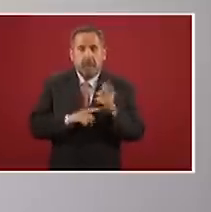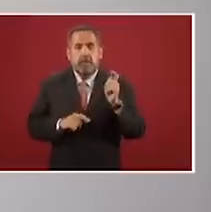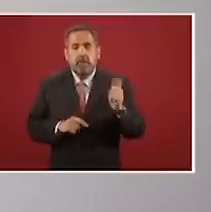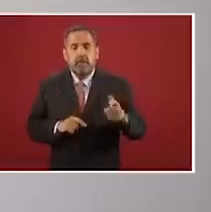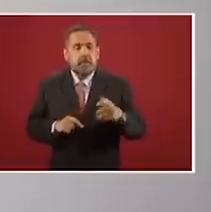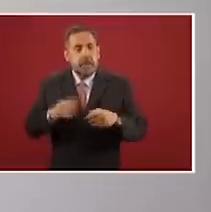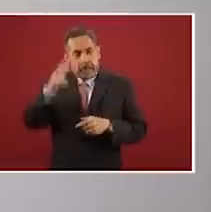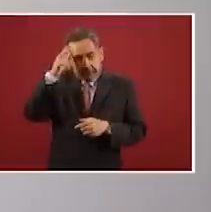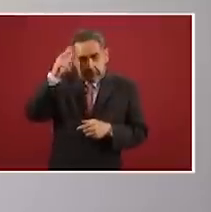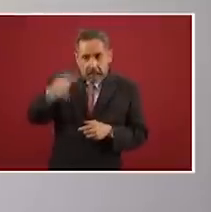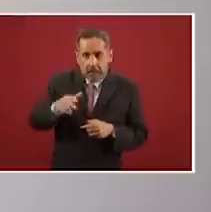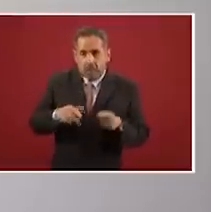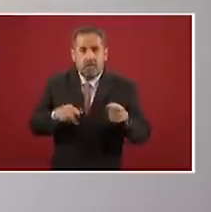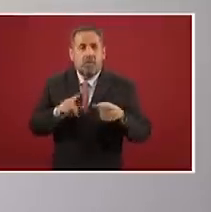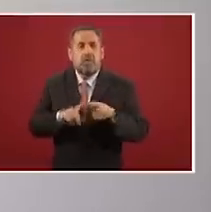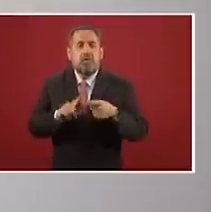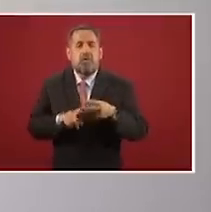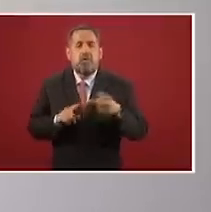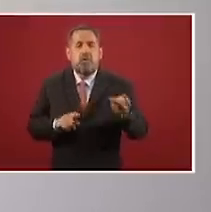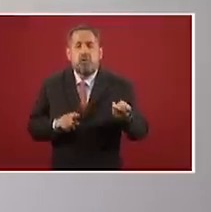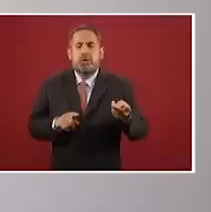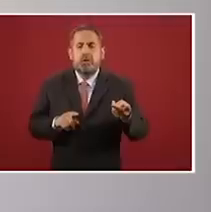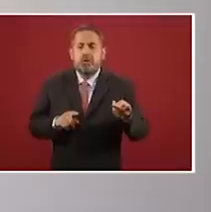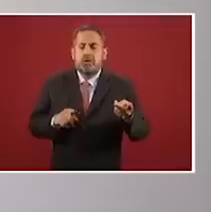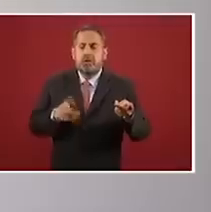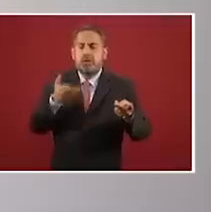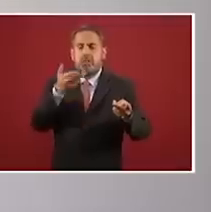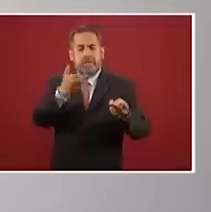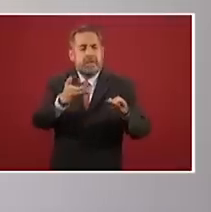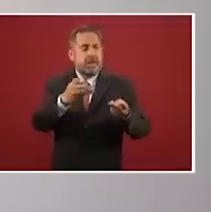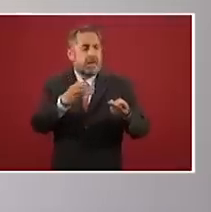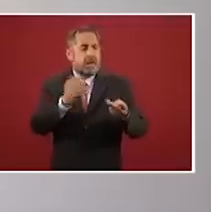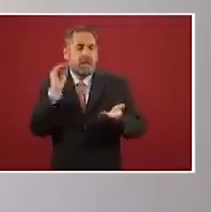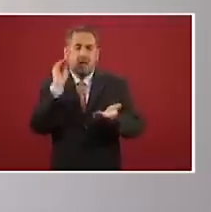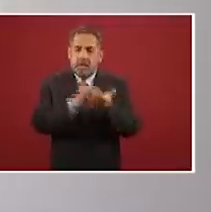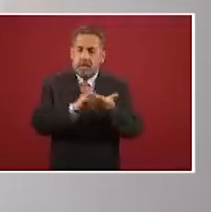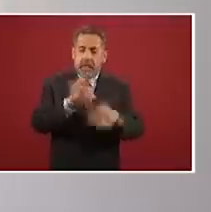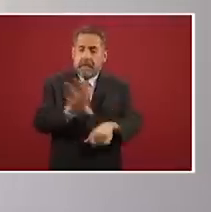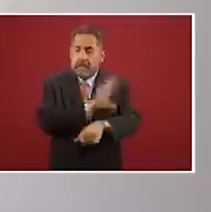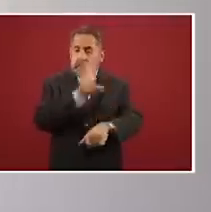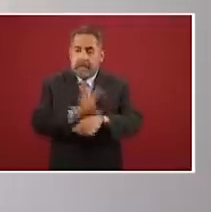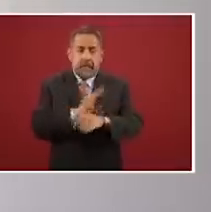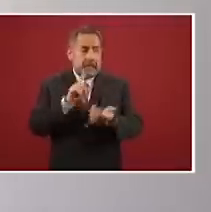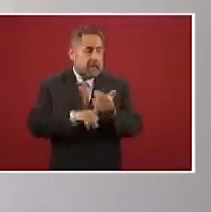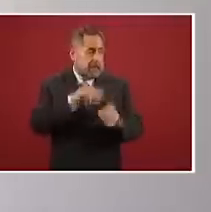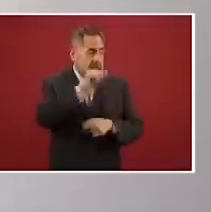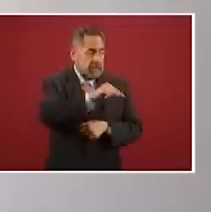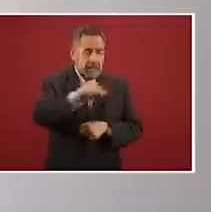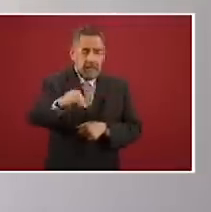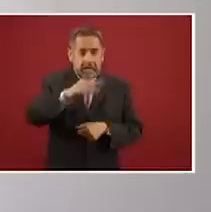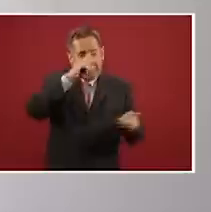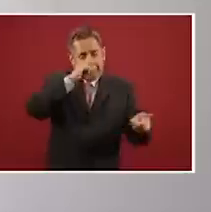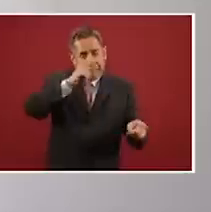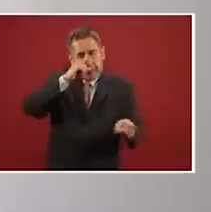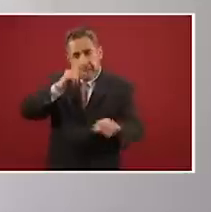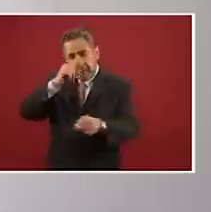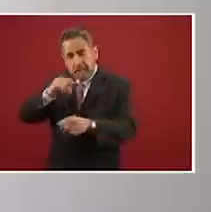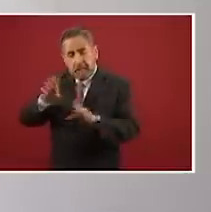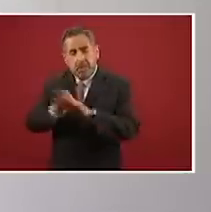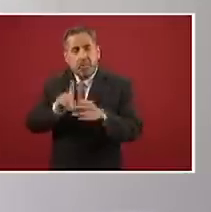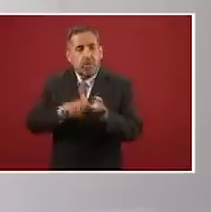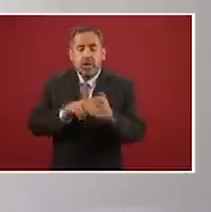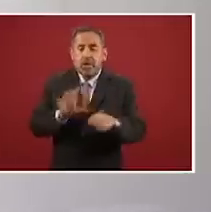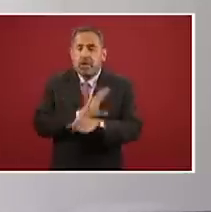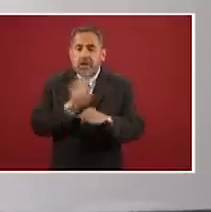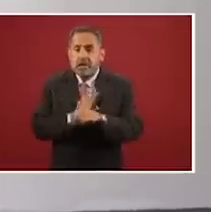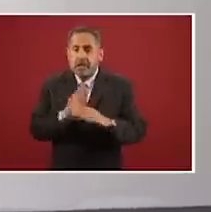de Hidalgo, nos piden subestaciones porque tienen muchas fallas en el sistema de energía